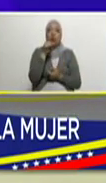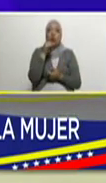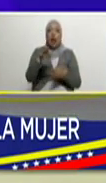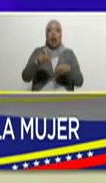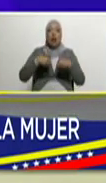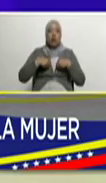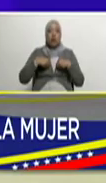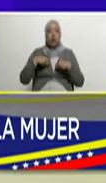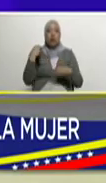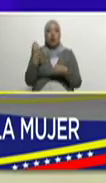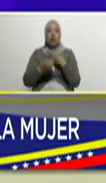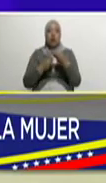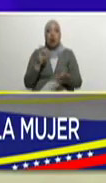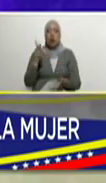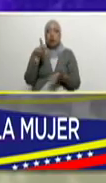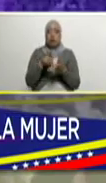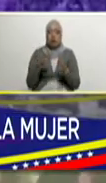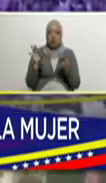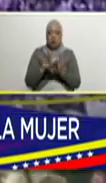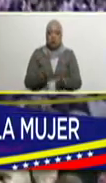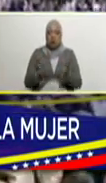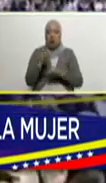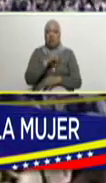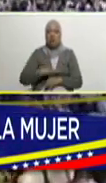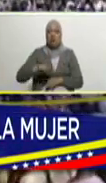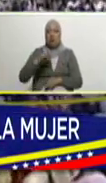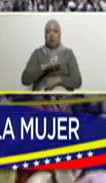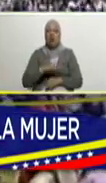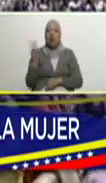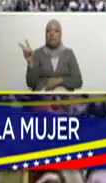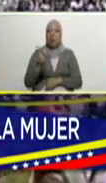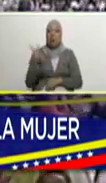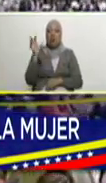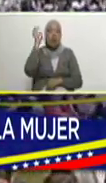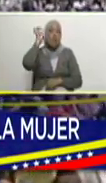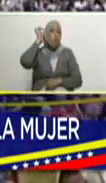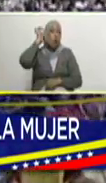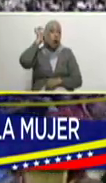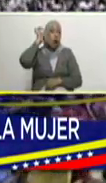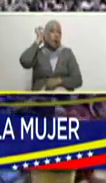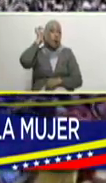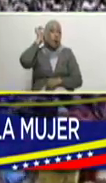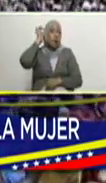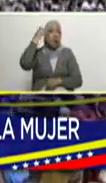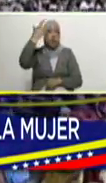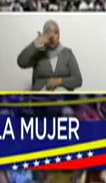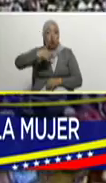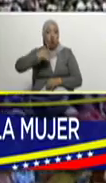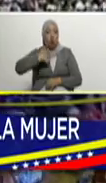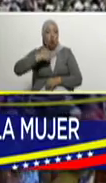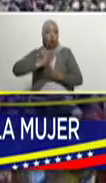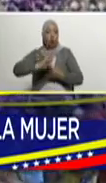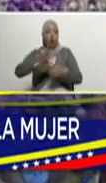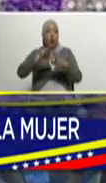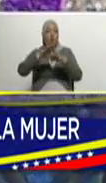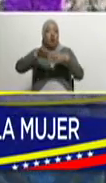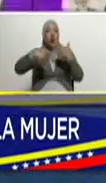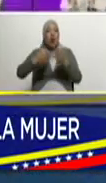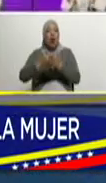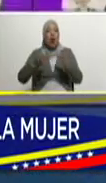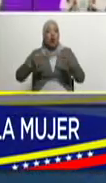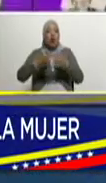Asumo la conducción personal de esta gran misión Venezuela Mujer y